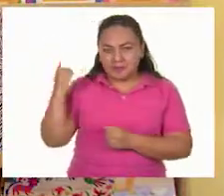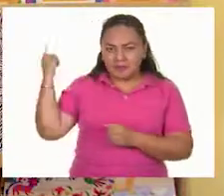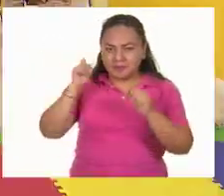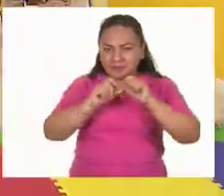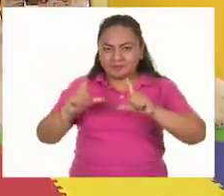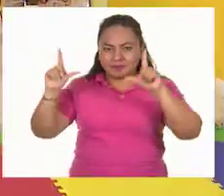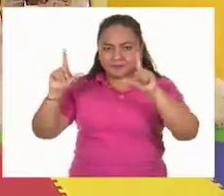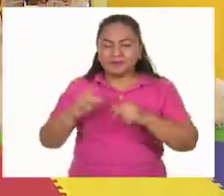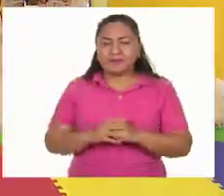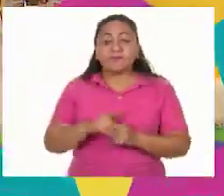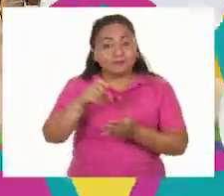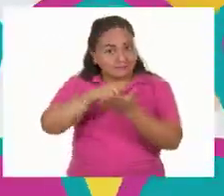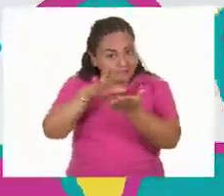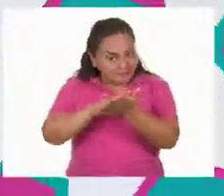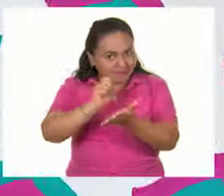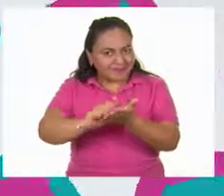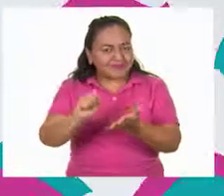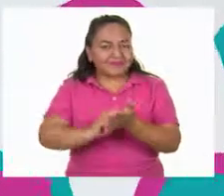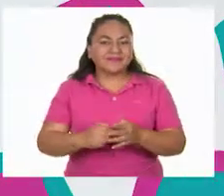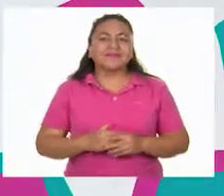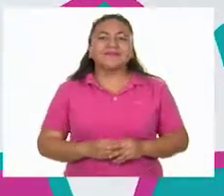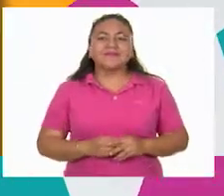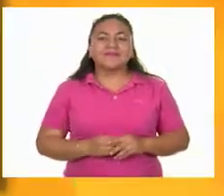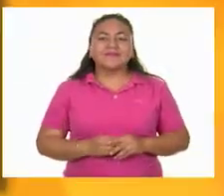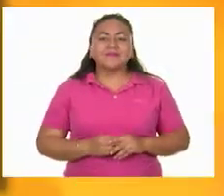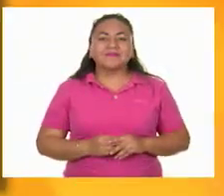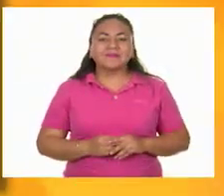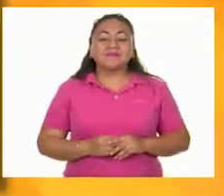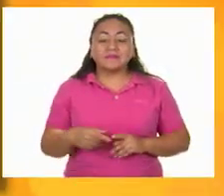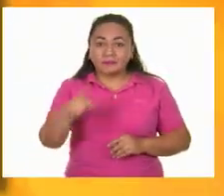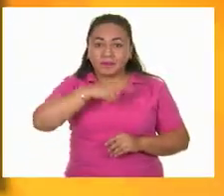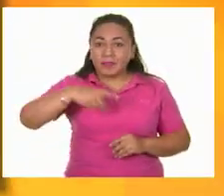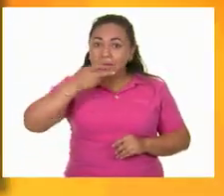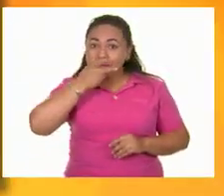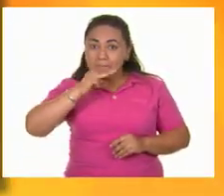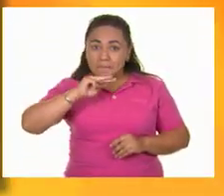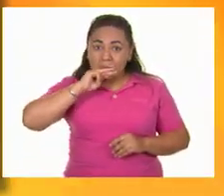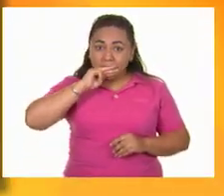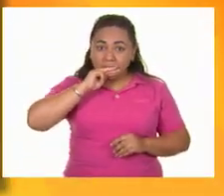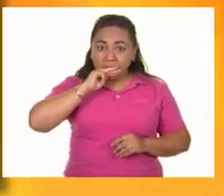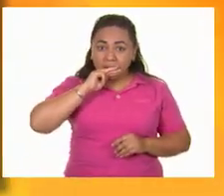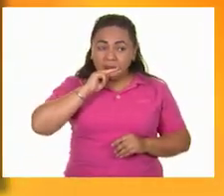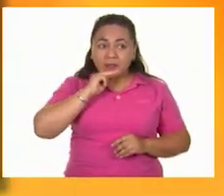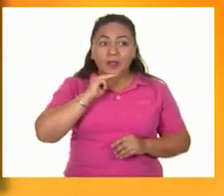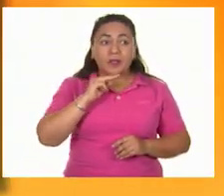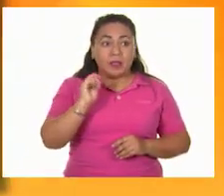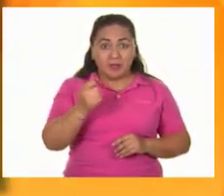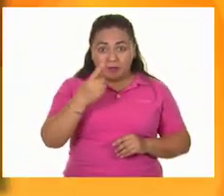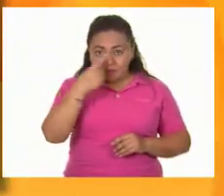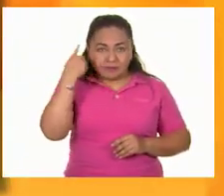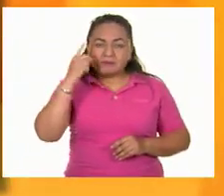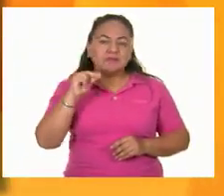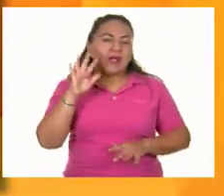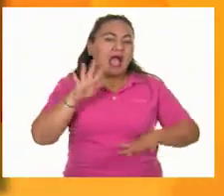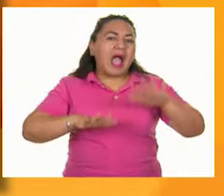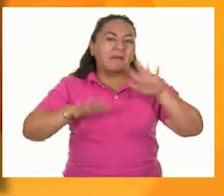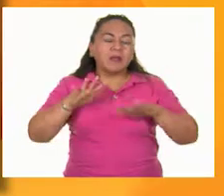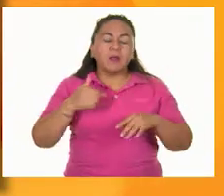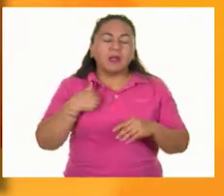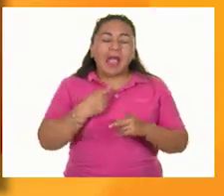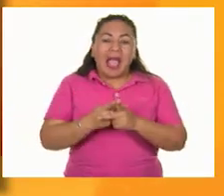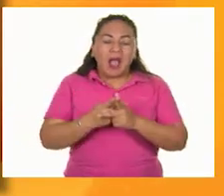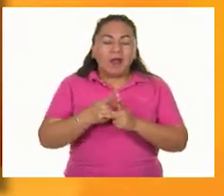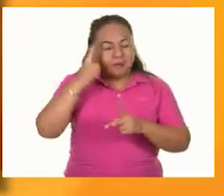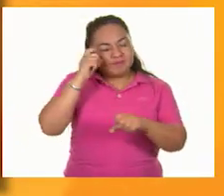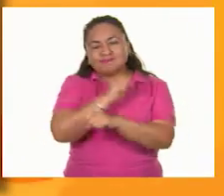cápsula. ¡Tomen nota! Ser padres y madres no es sencillo. A veces perdemos la paciencia y en